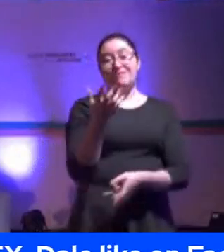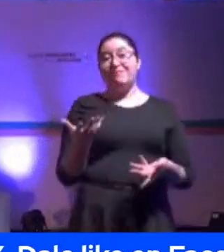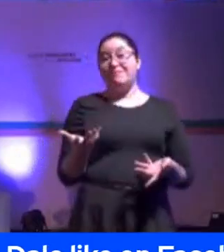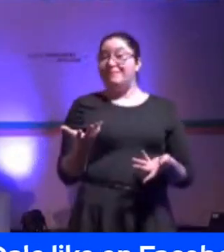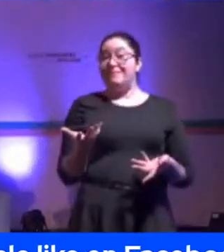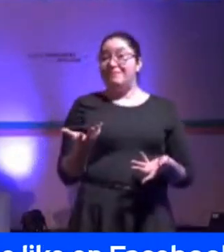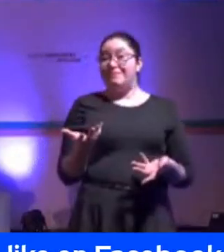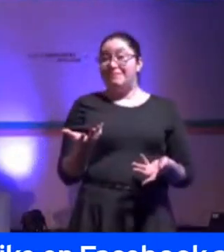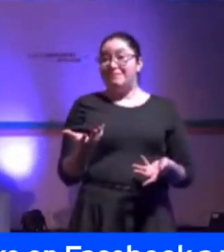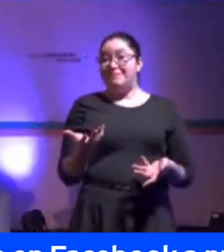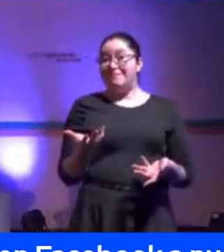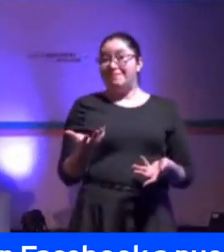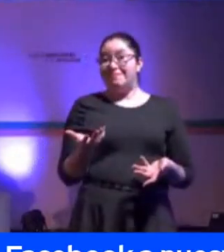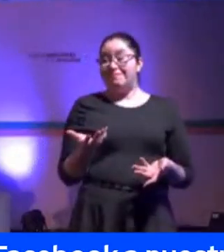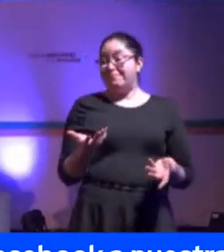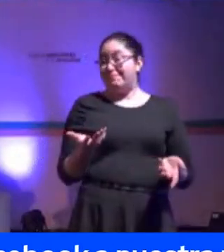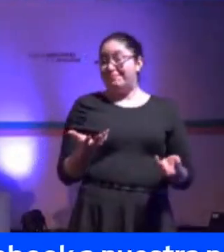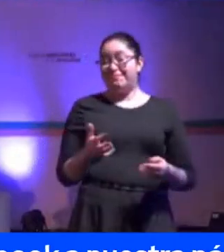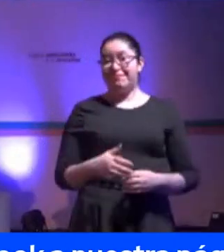sea...